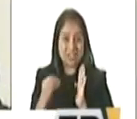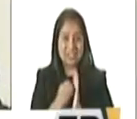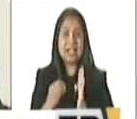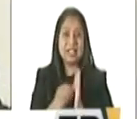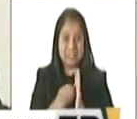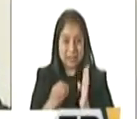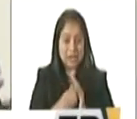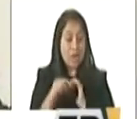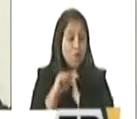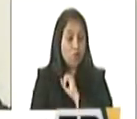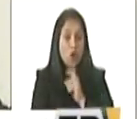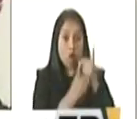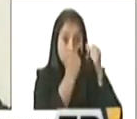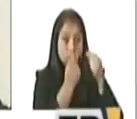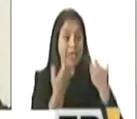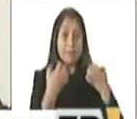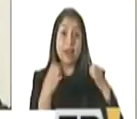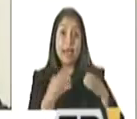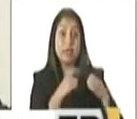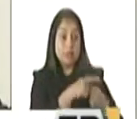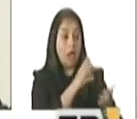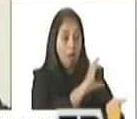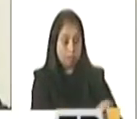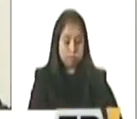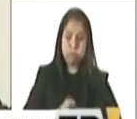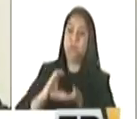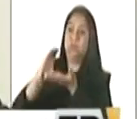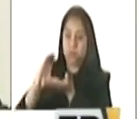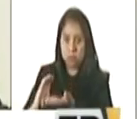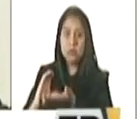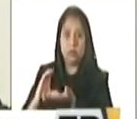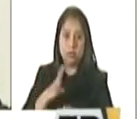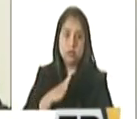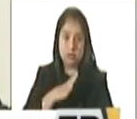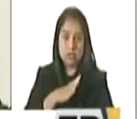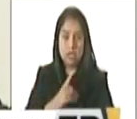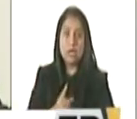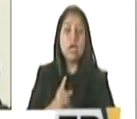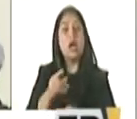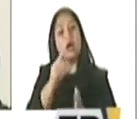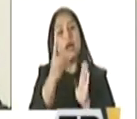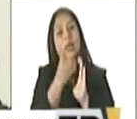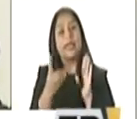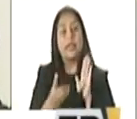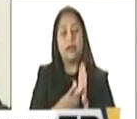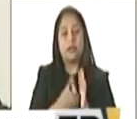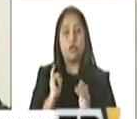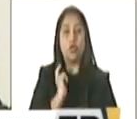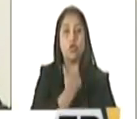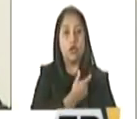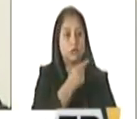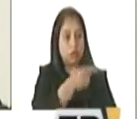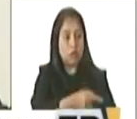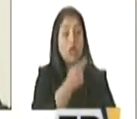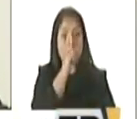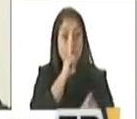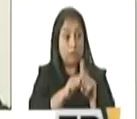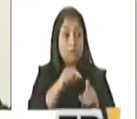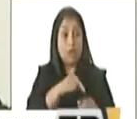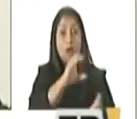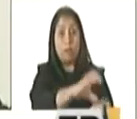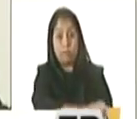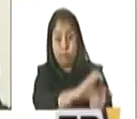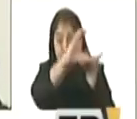Fondo de Emergencia, que es lo que tenemos en tanto y cuanto el decreto del Congreso, en donde nos da posibilidad de tener